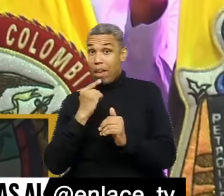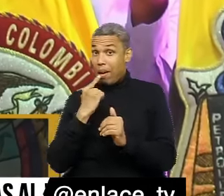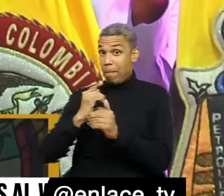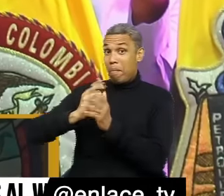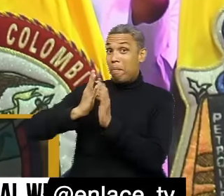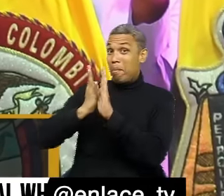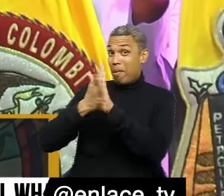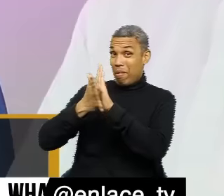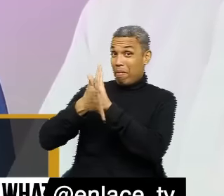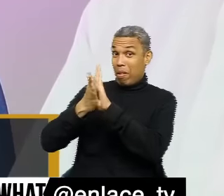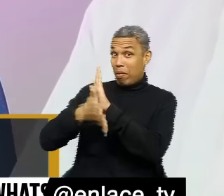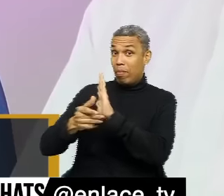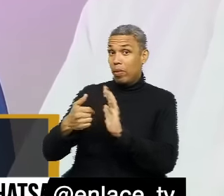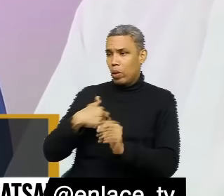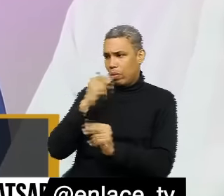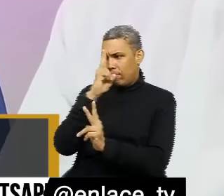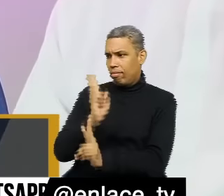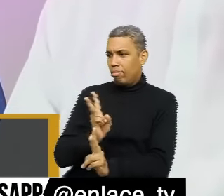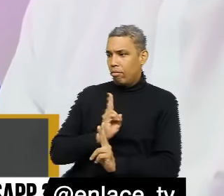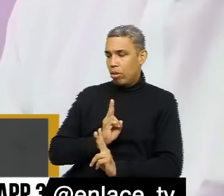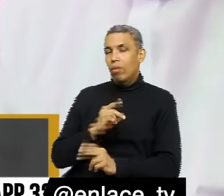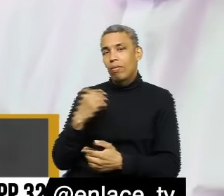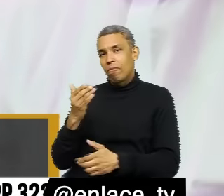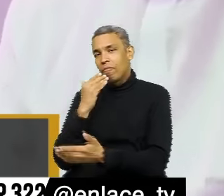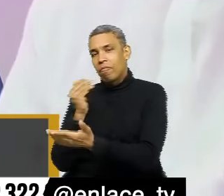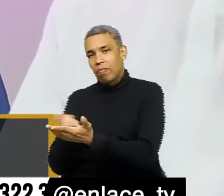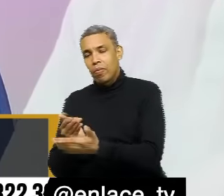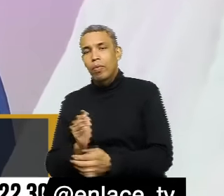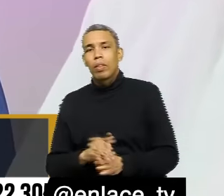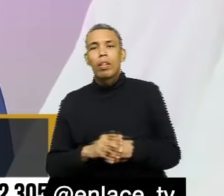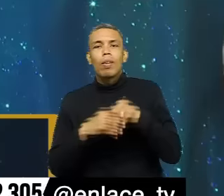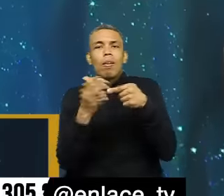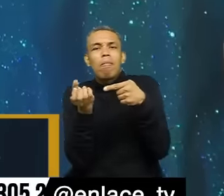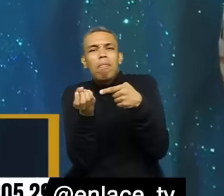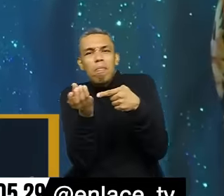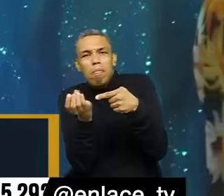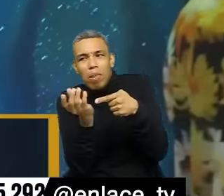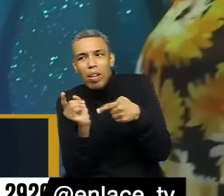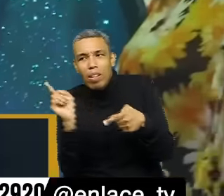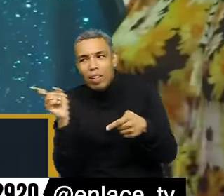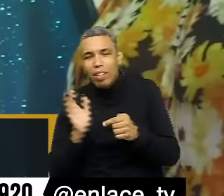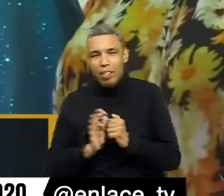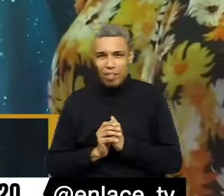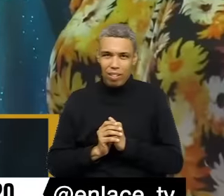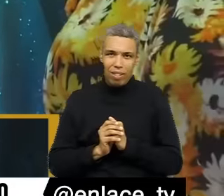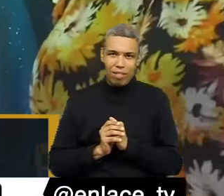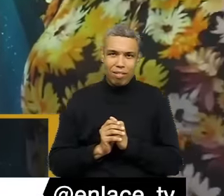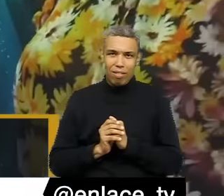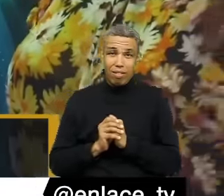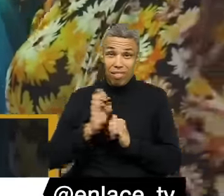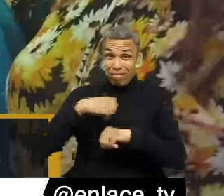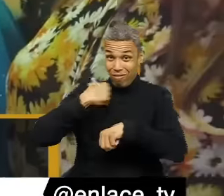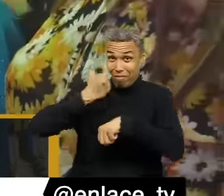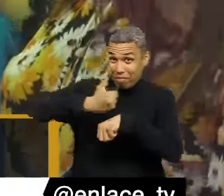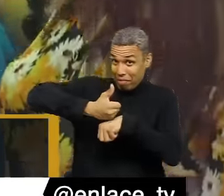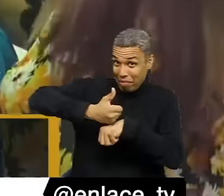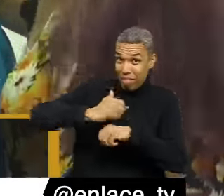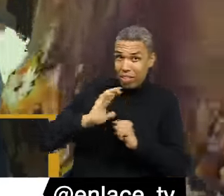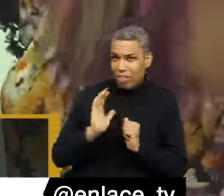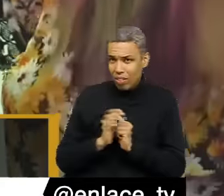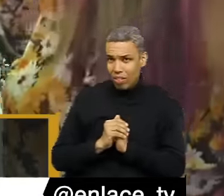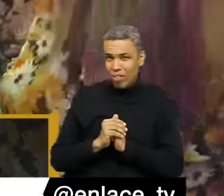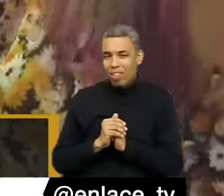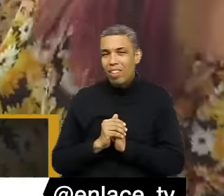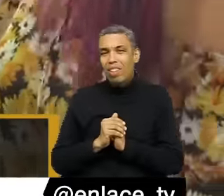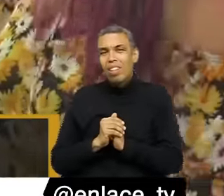En estos momentos, la madre Sonia, como muchos le dicen aún de cariño, aseguró que lo hecho por la Escuela Normal Superior Cristo Rey es una muestra